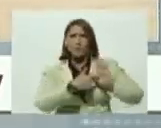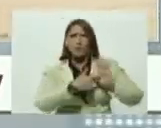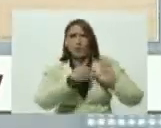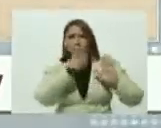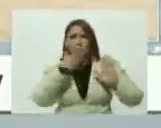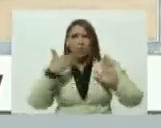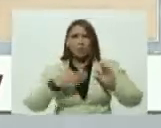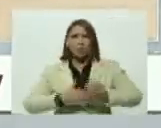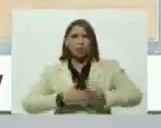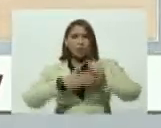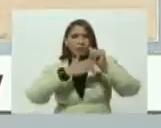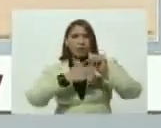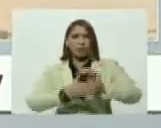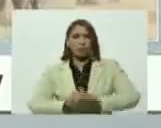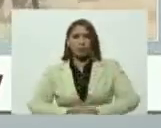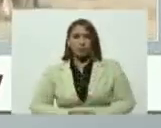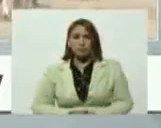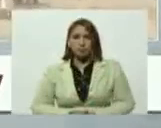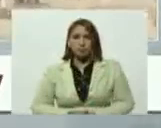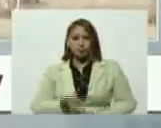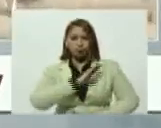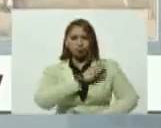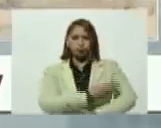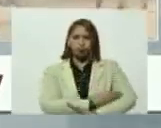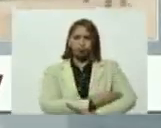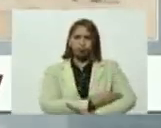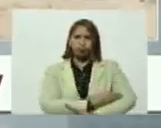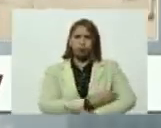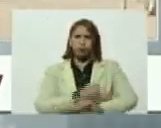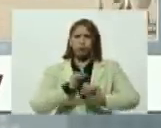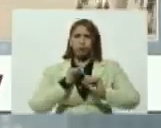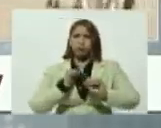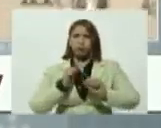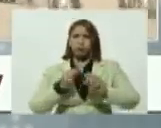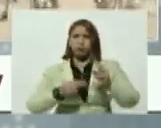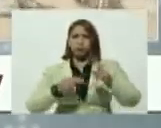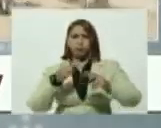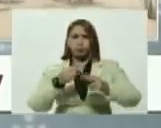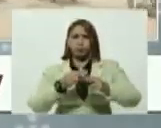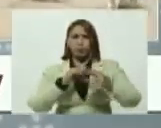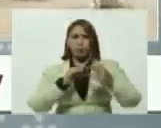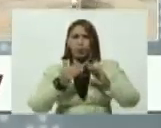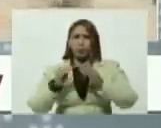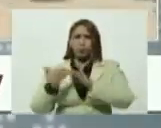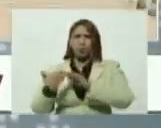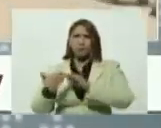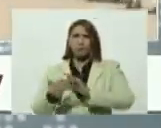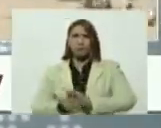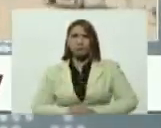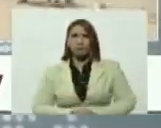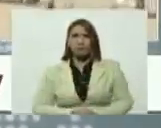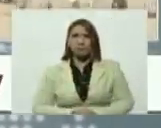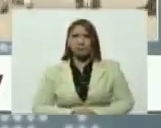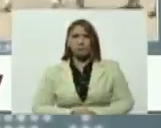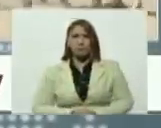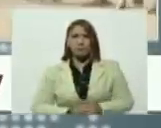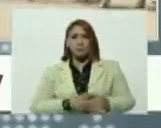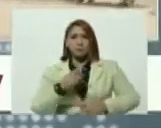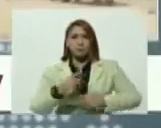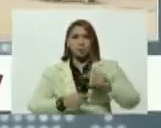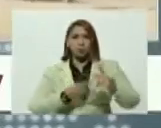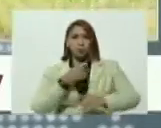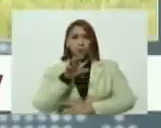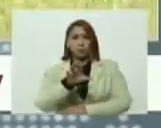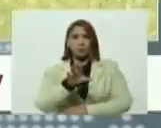mejores liderazgos en una poderosa fuerza constructiva de las comunas productivas del país,